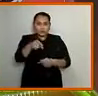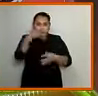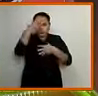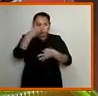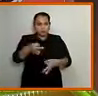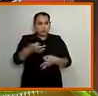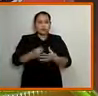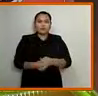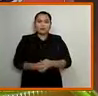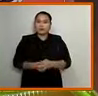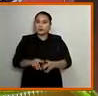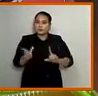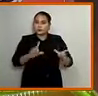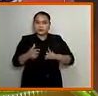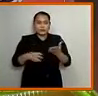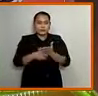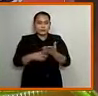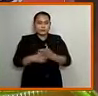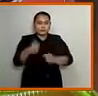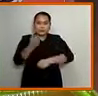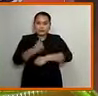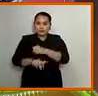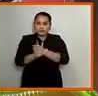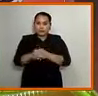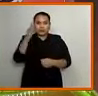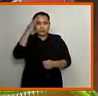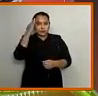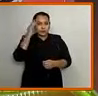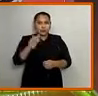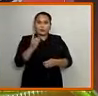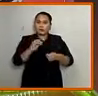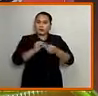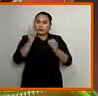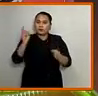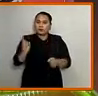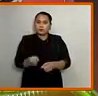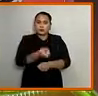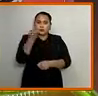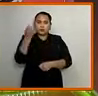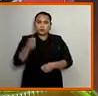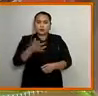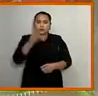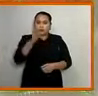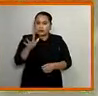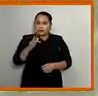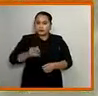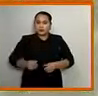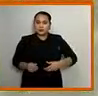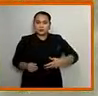decís. Preparen sus boletitos de Pega 3 porque vamos a conocer el primer número seleccionado. Suerte.